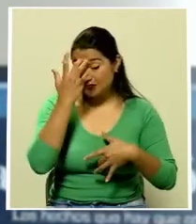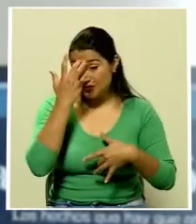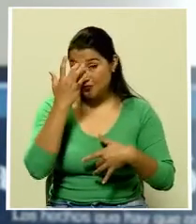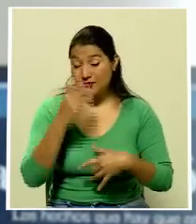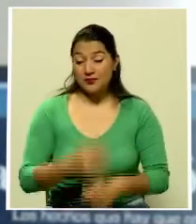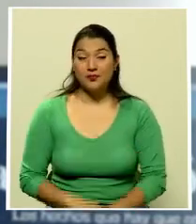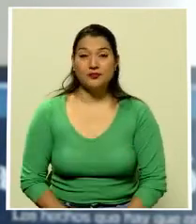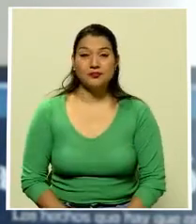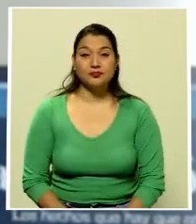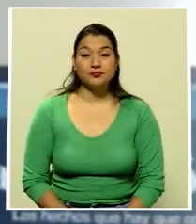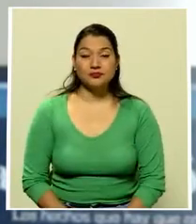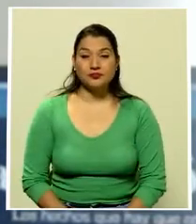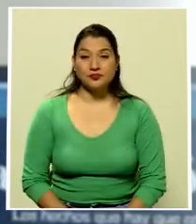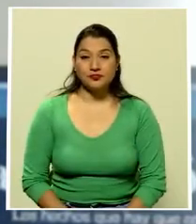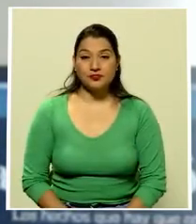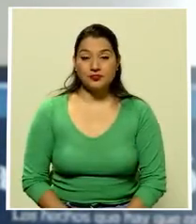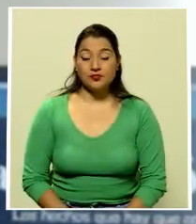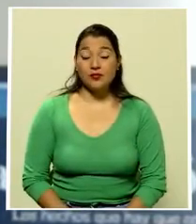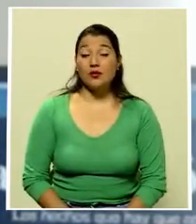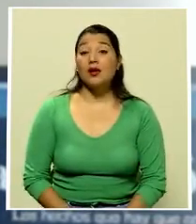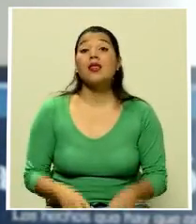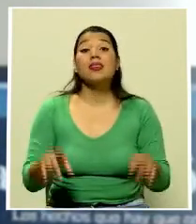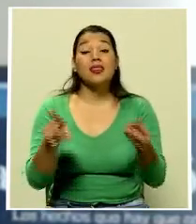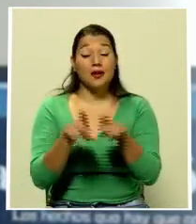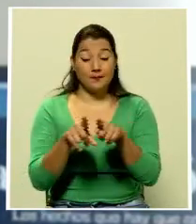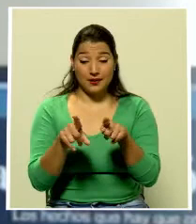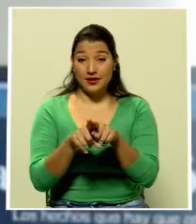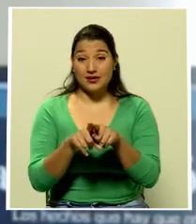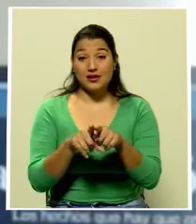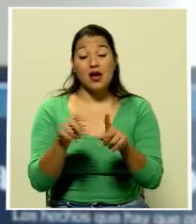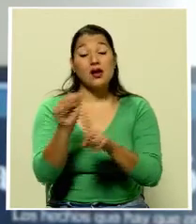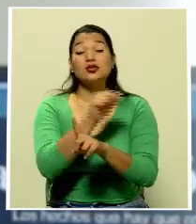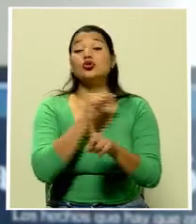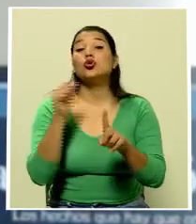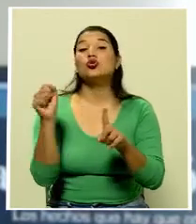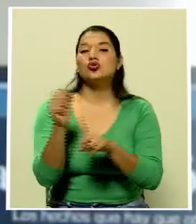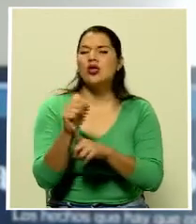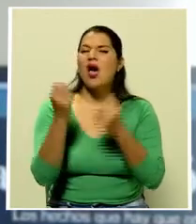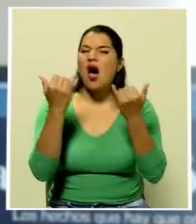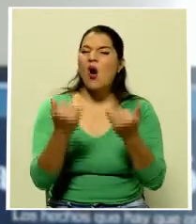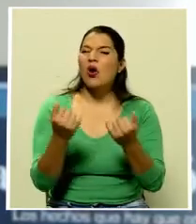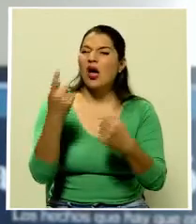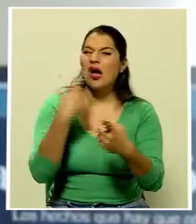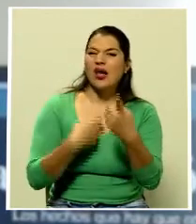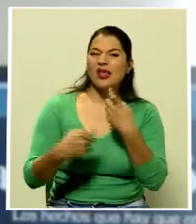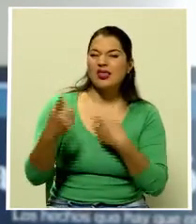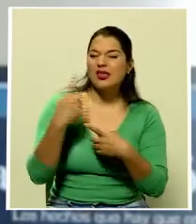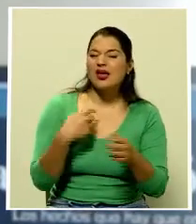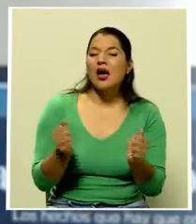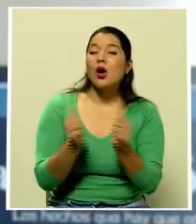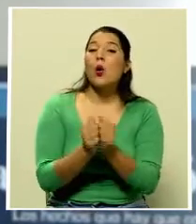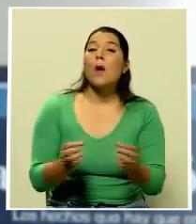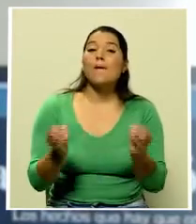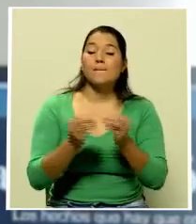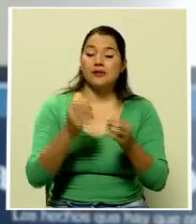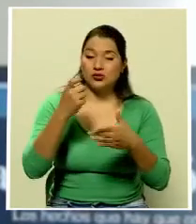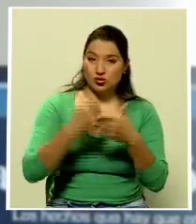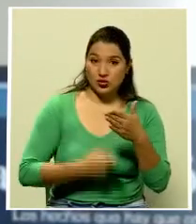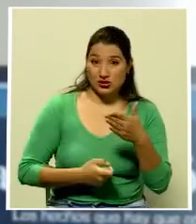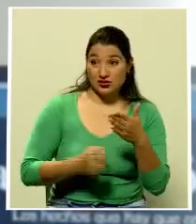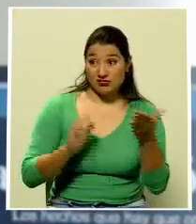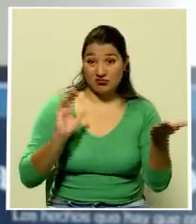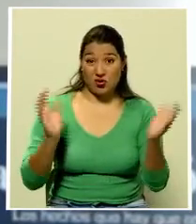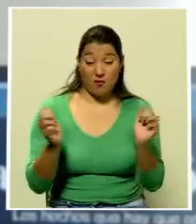molesto COVID-19. Como si eso fuera poco, la sociedad nos critica con mayor severidad, inclusive que